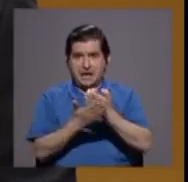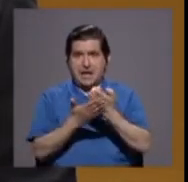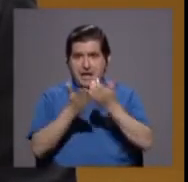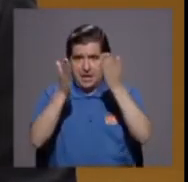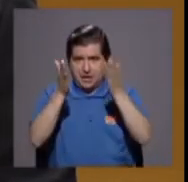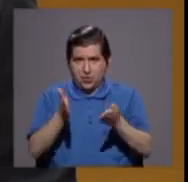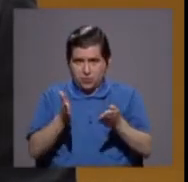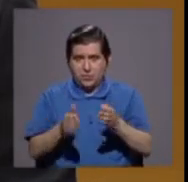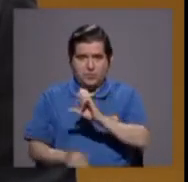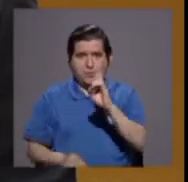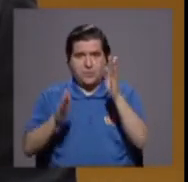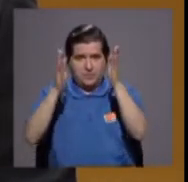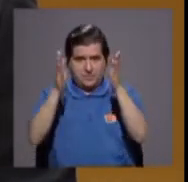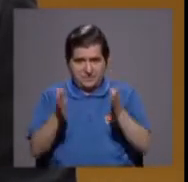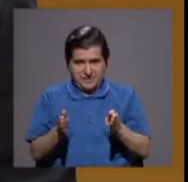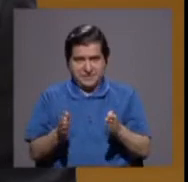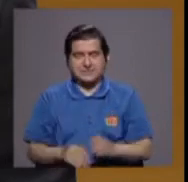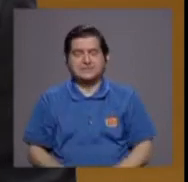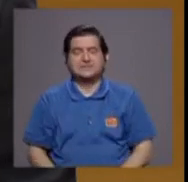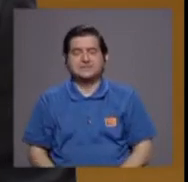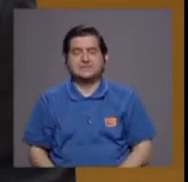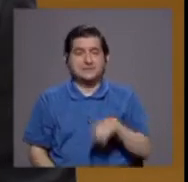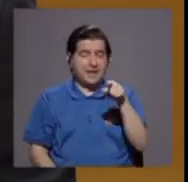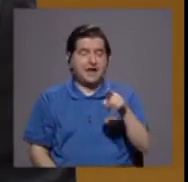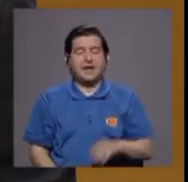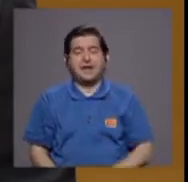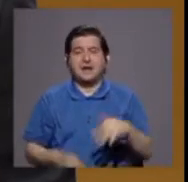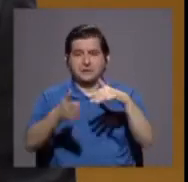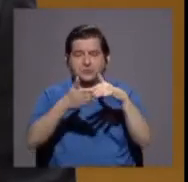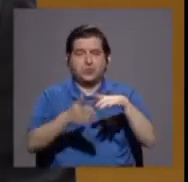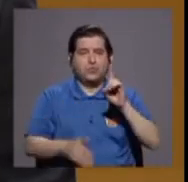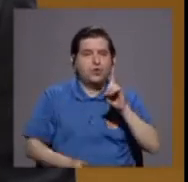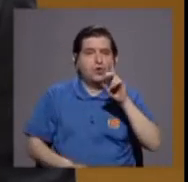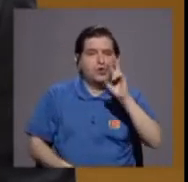economista costarricense, doctorado en Japón.